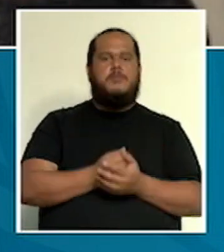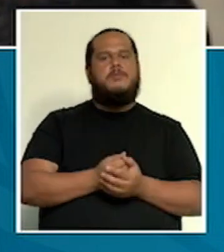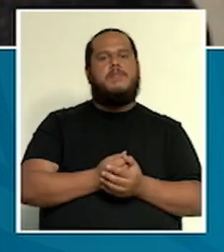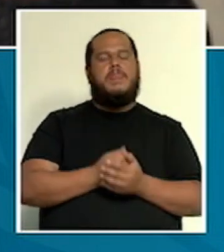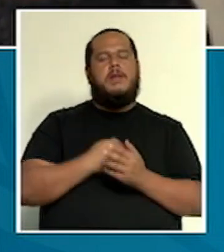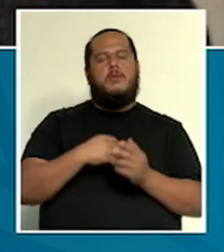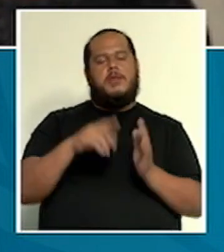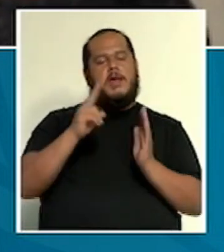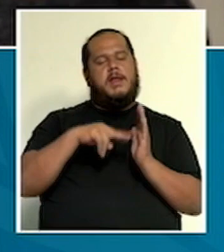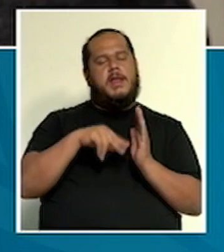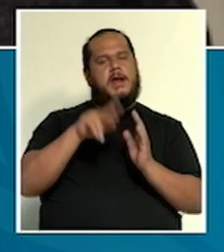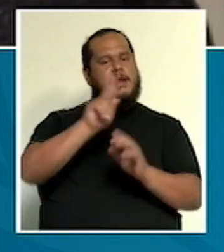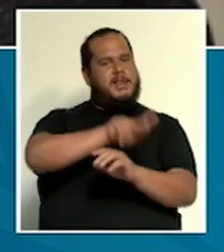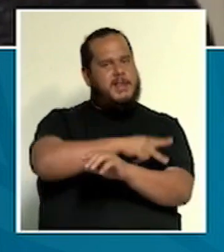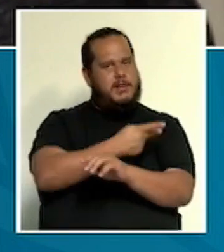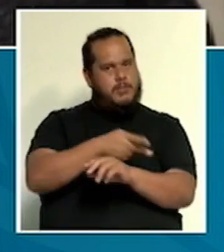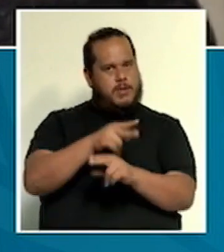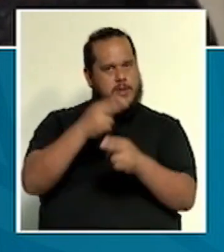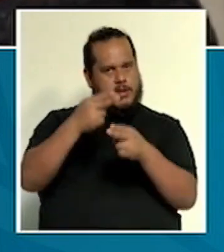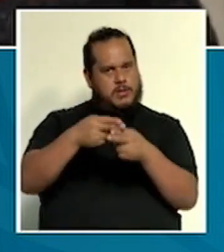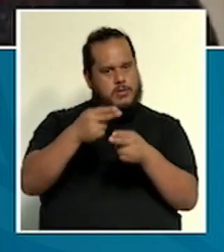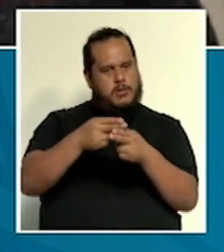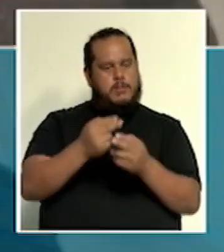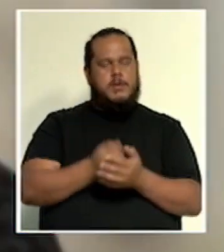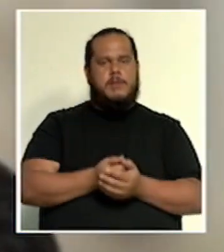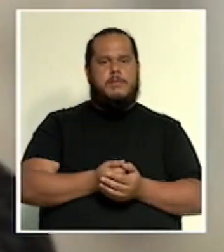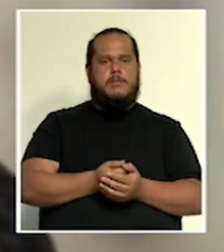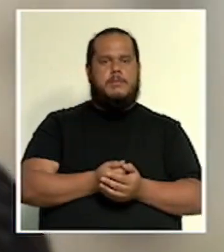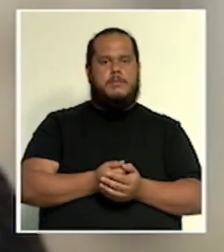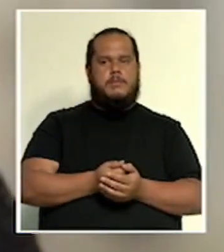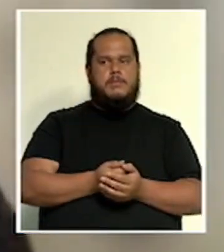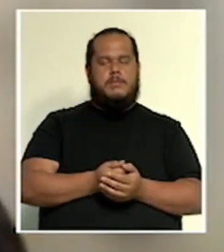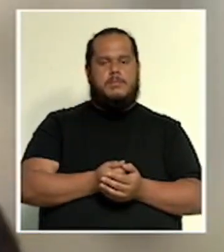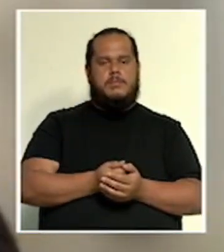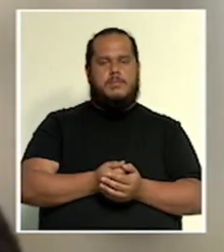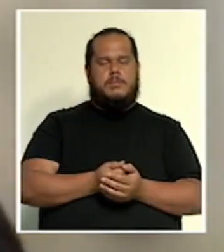a leerles este poema. Se llama